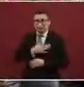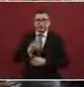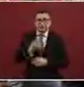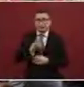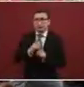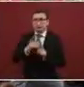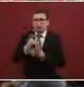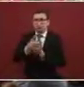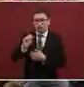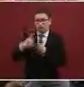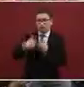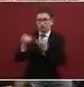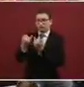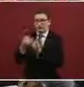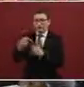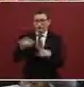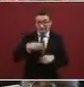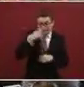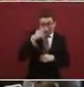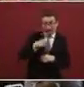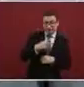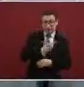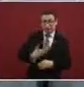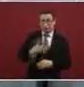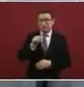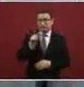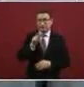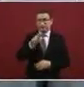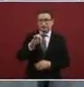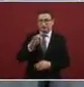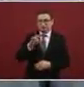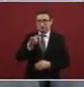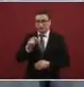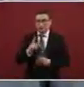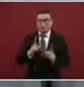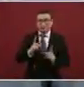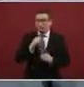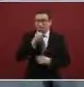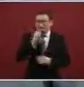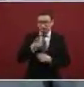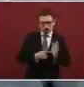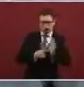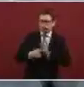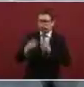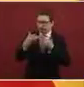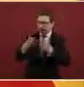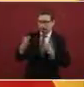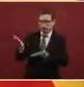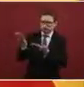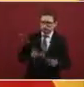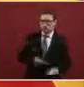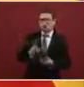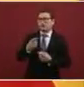mundo, el presidente Lázaro Cárdenas no titubeó, no dudó y proclamó su voluntad de acoger a todos